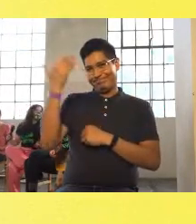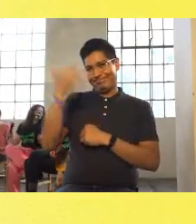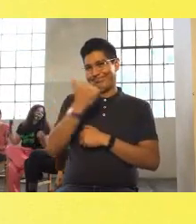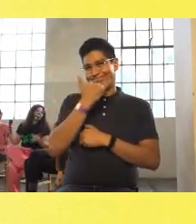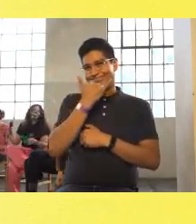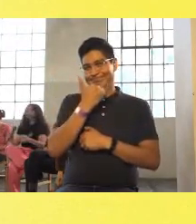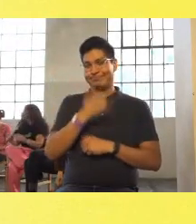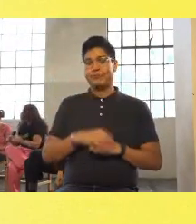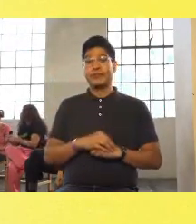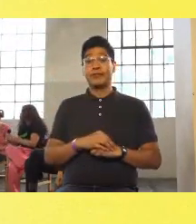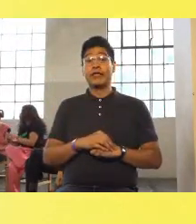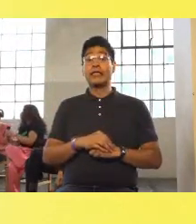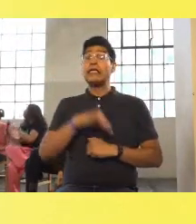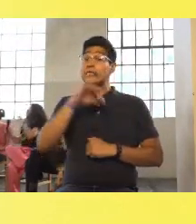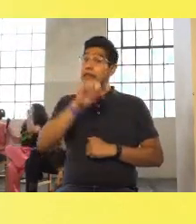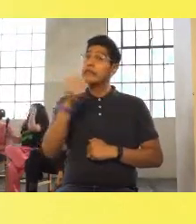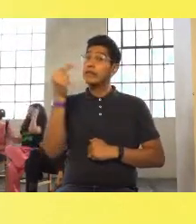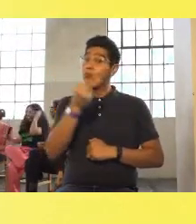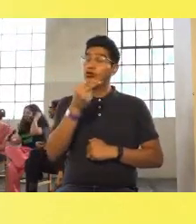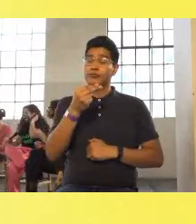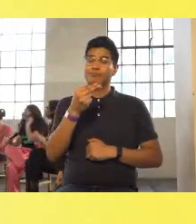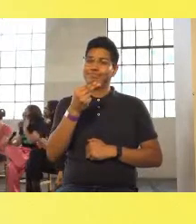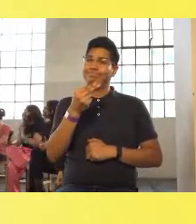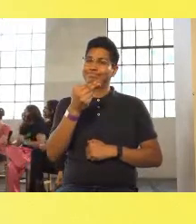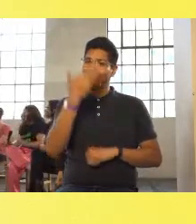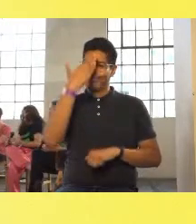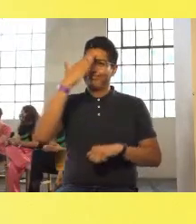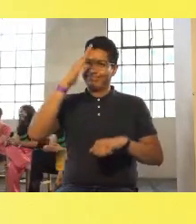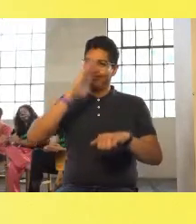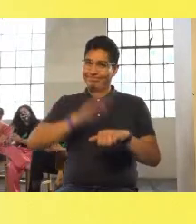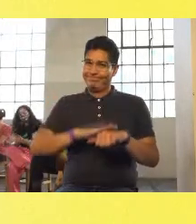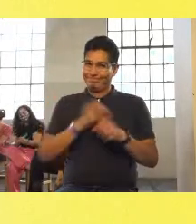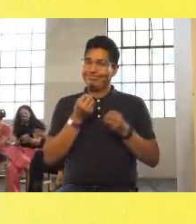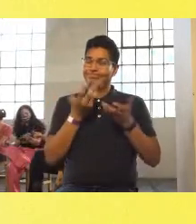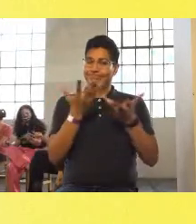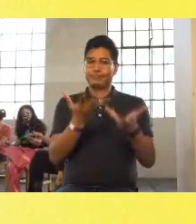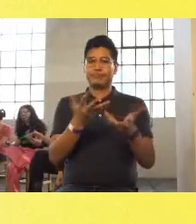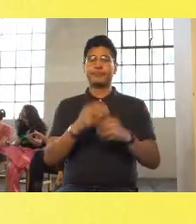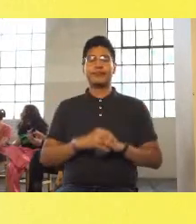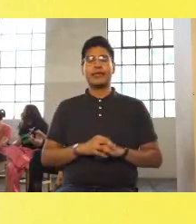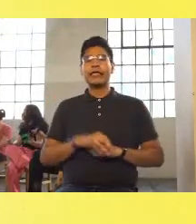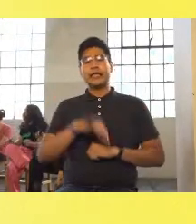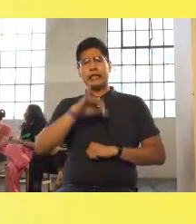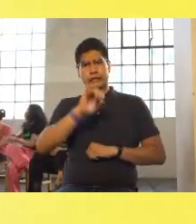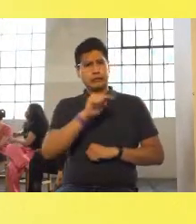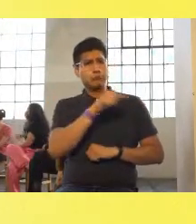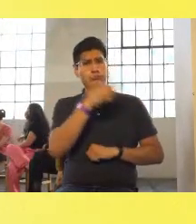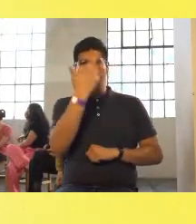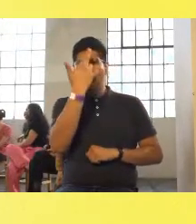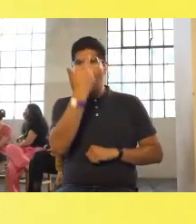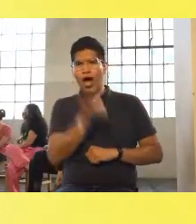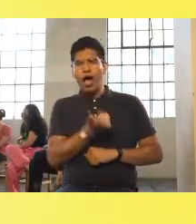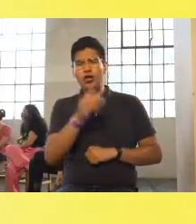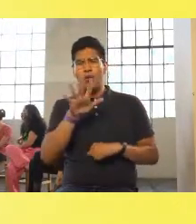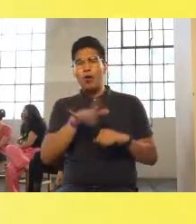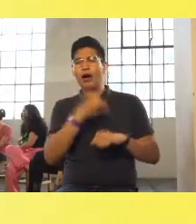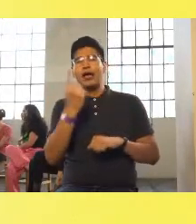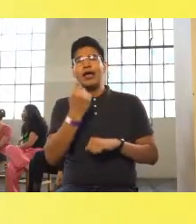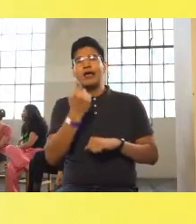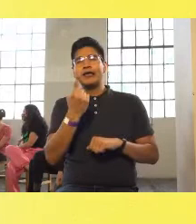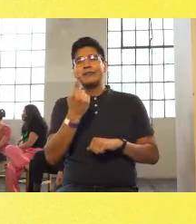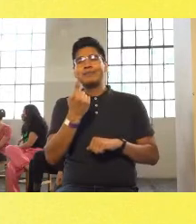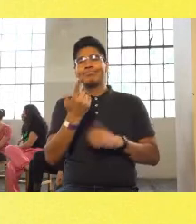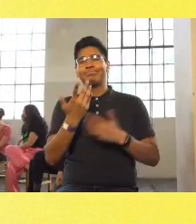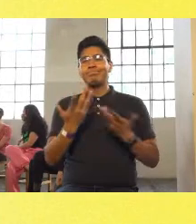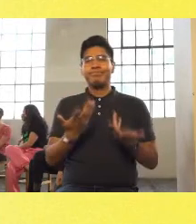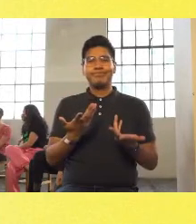¿no? Sí. Que no se nos vaya nada sin decir. Pues sí, efectivamente, ¿no? O sea, creo que vemos que